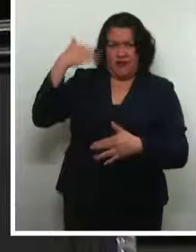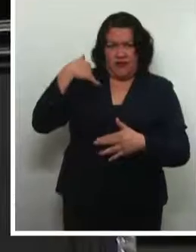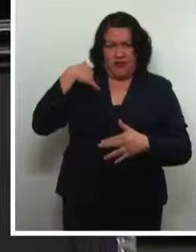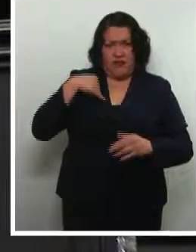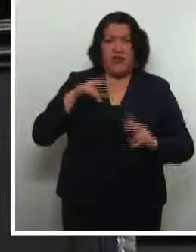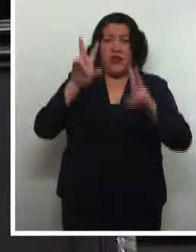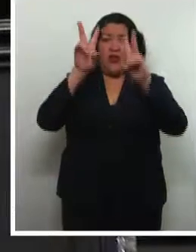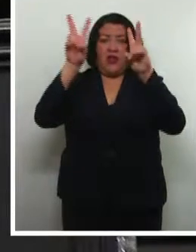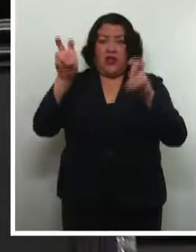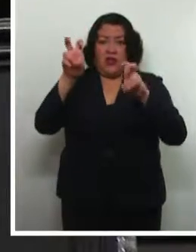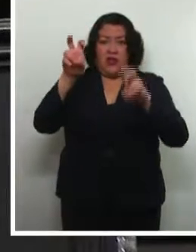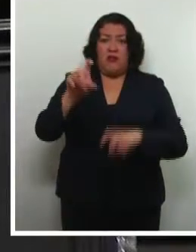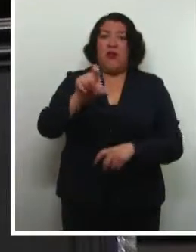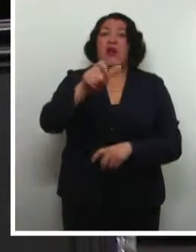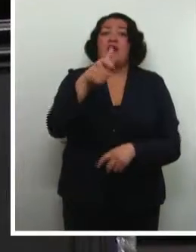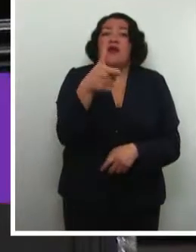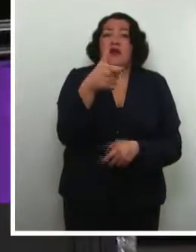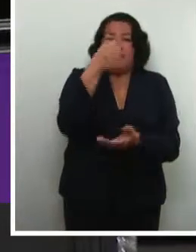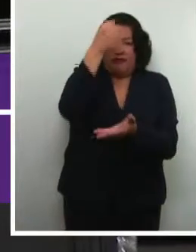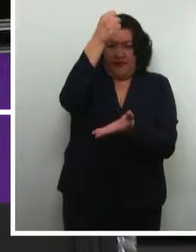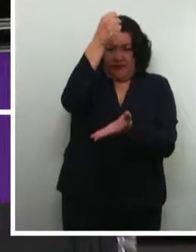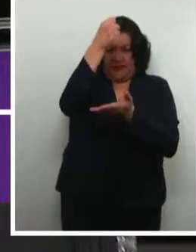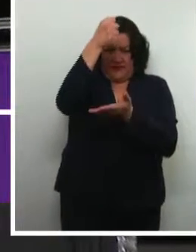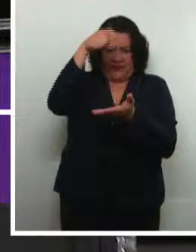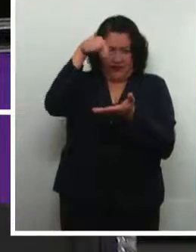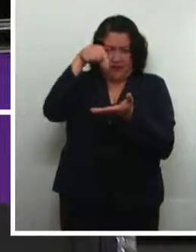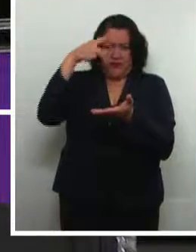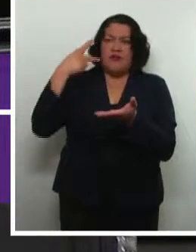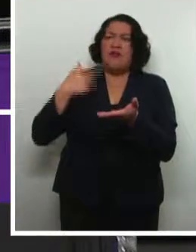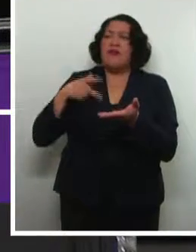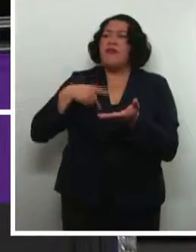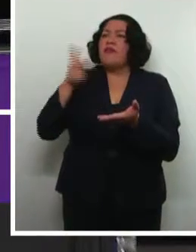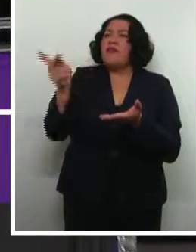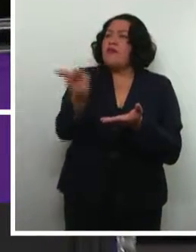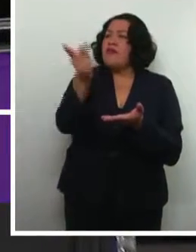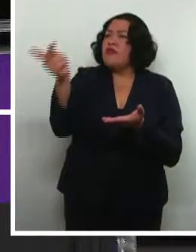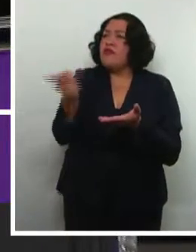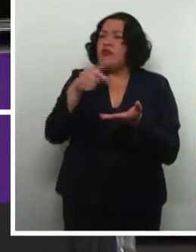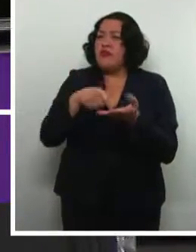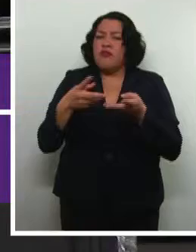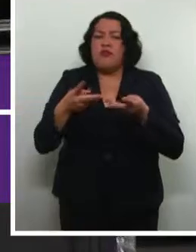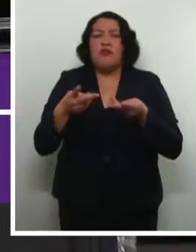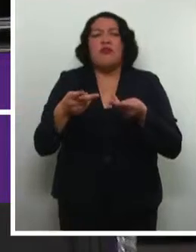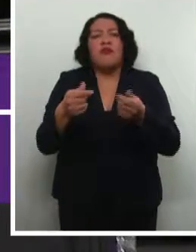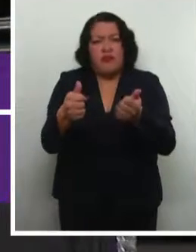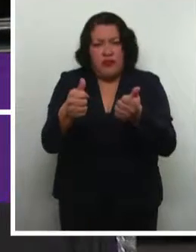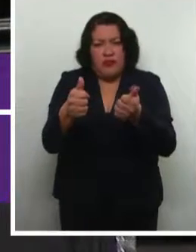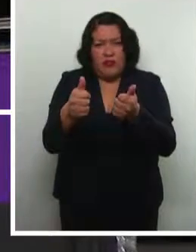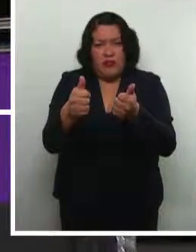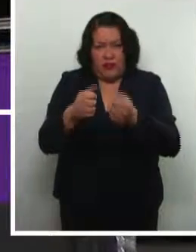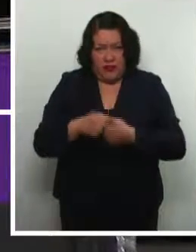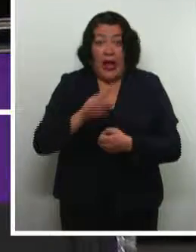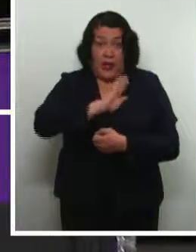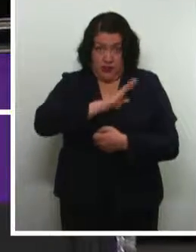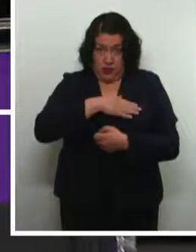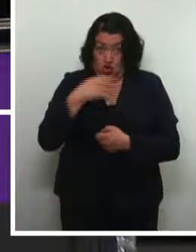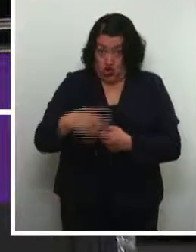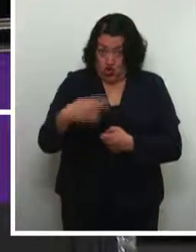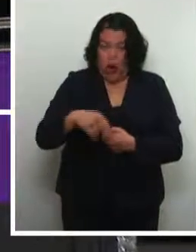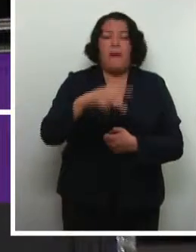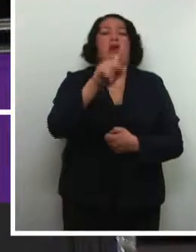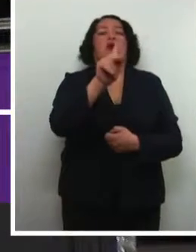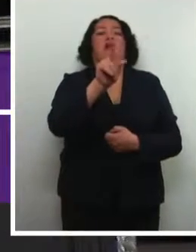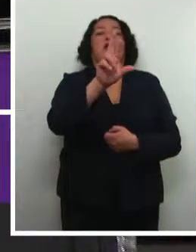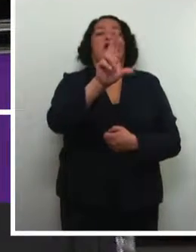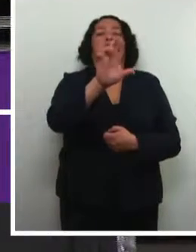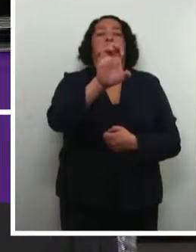presupuesto participativo y la caricatura en la que se ha convertido esta